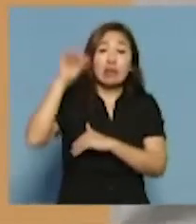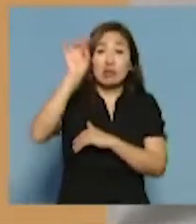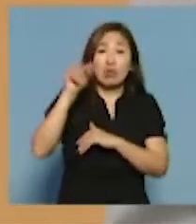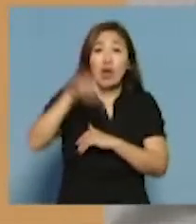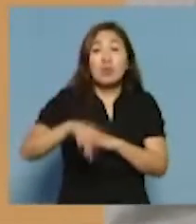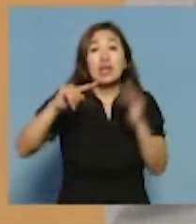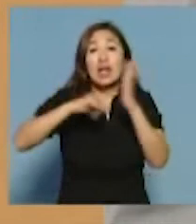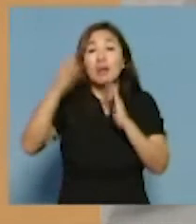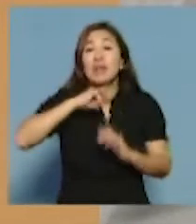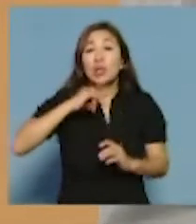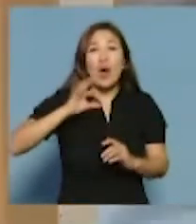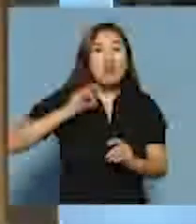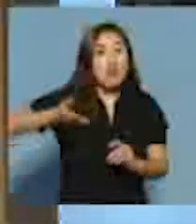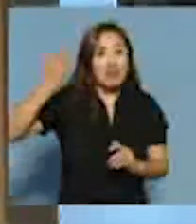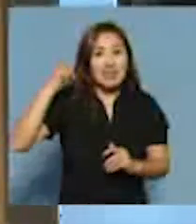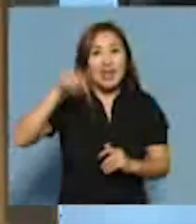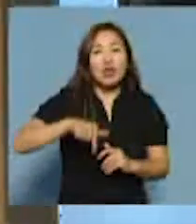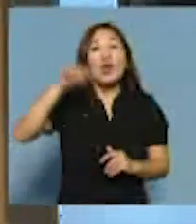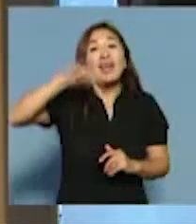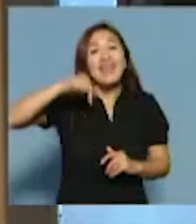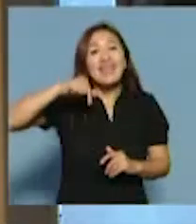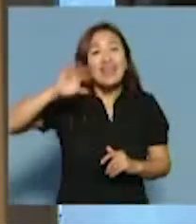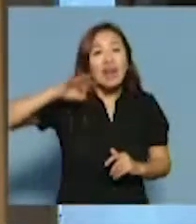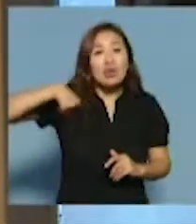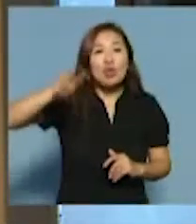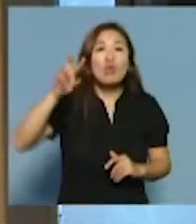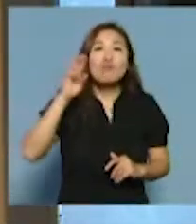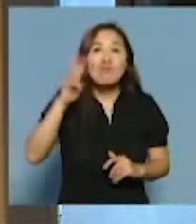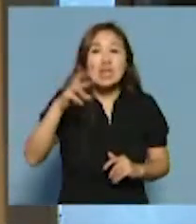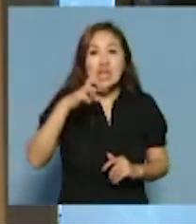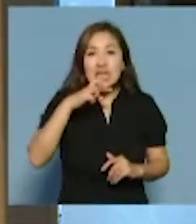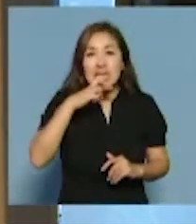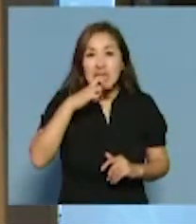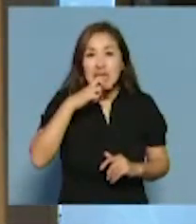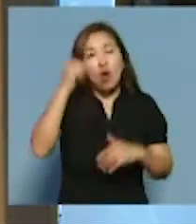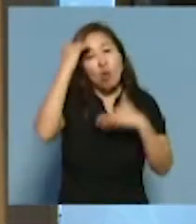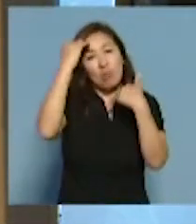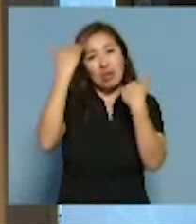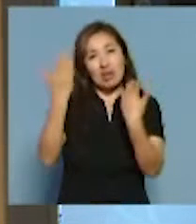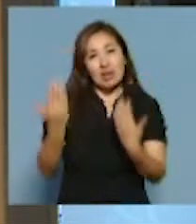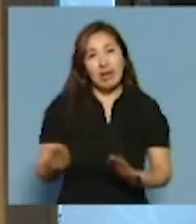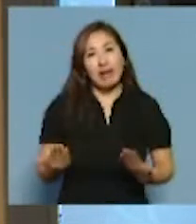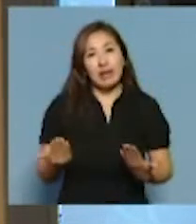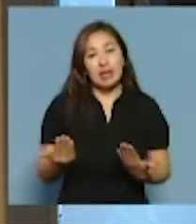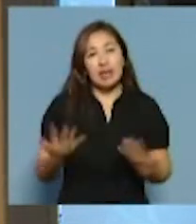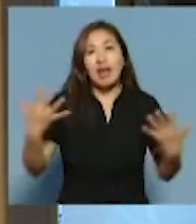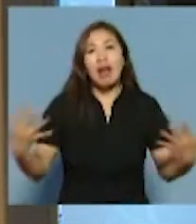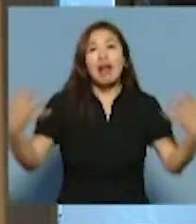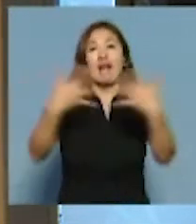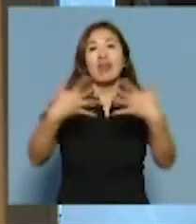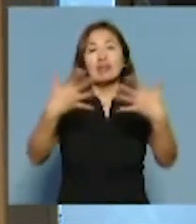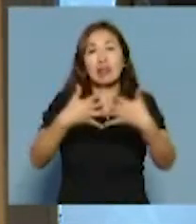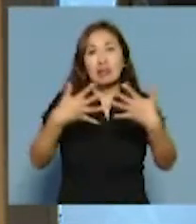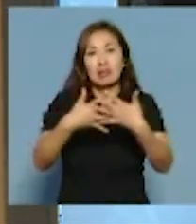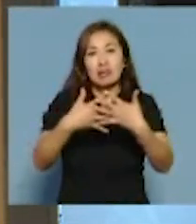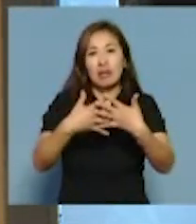jujuy claro el año pasado y este año en conmemoración de la batalla de